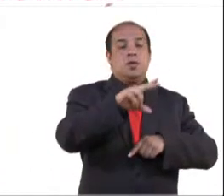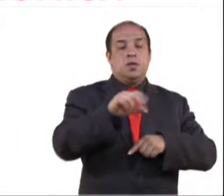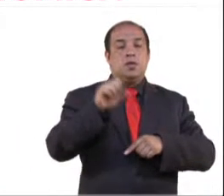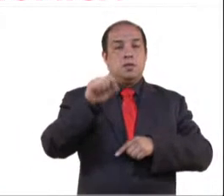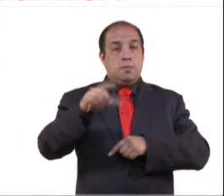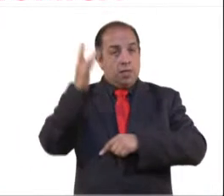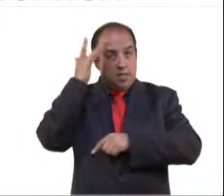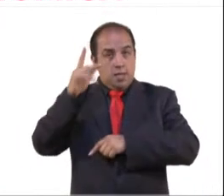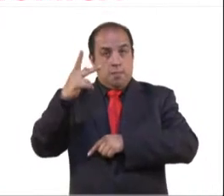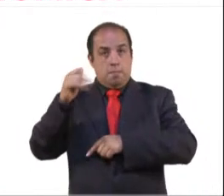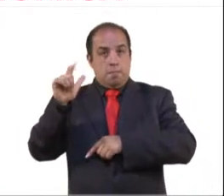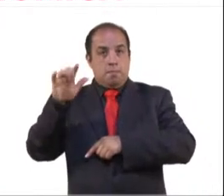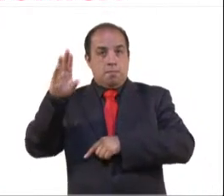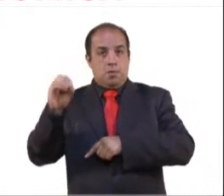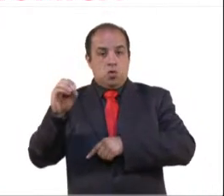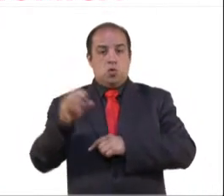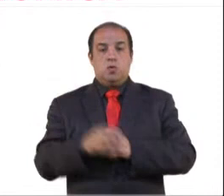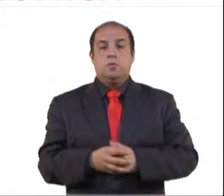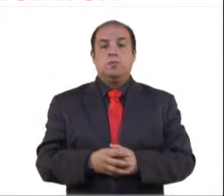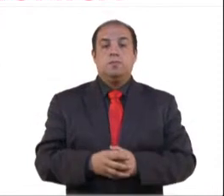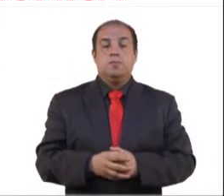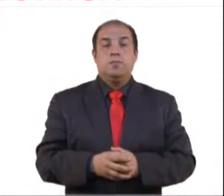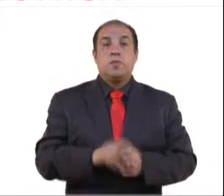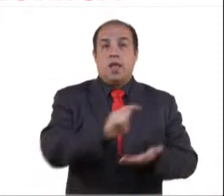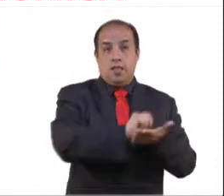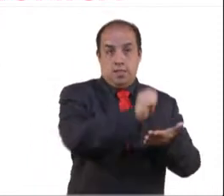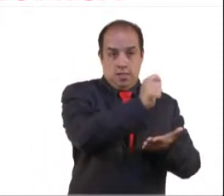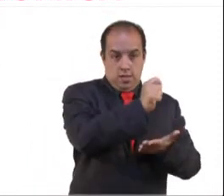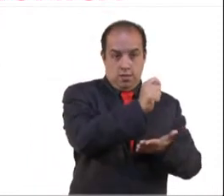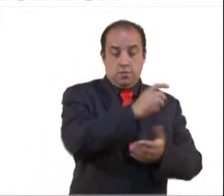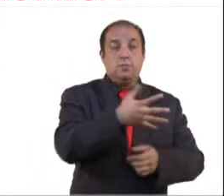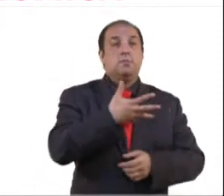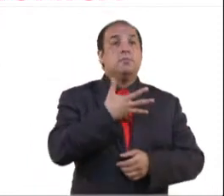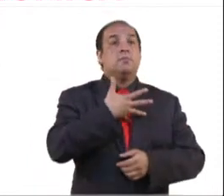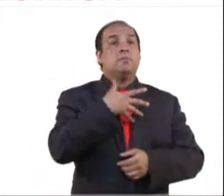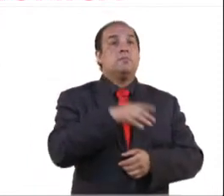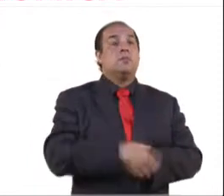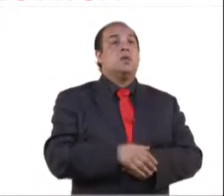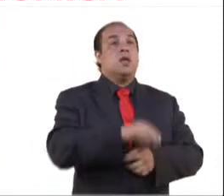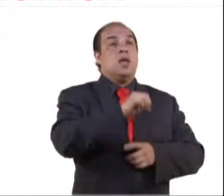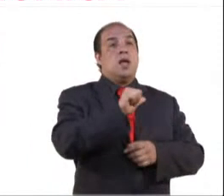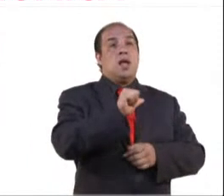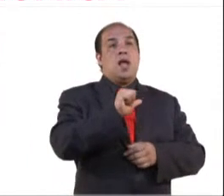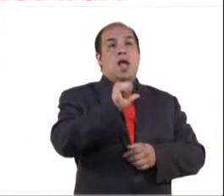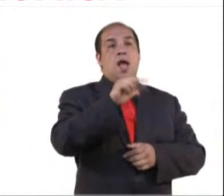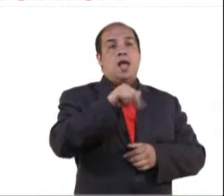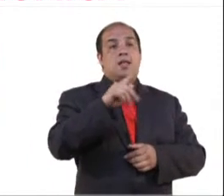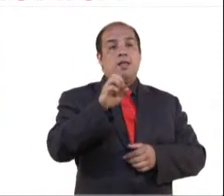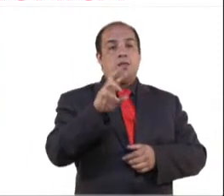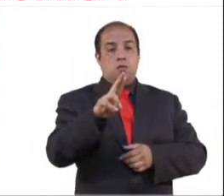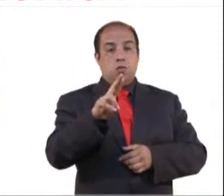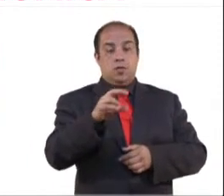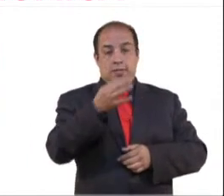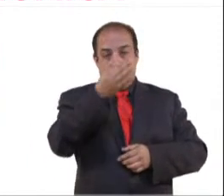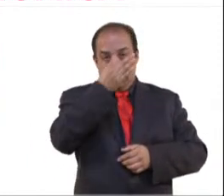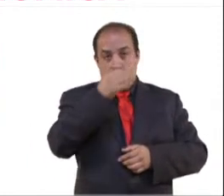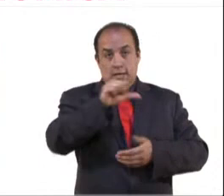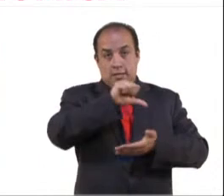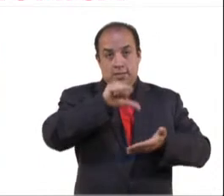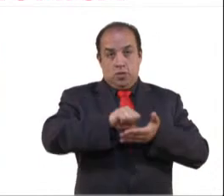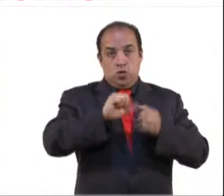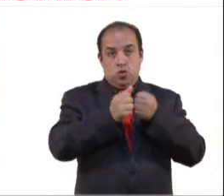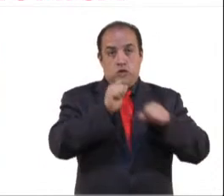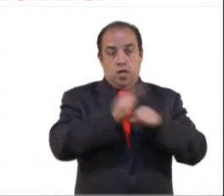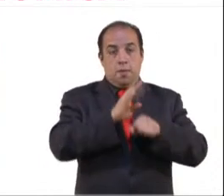Sotepec. En Tláhuac estaremos en el Andador, que está cerca del Centro Social de